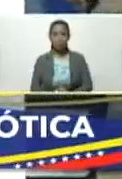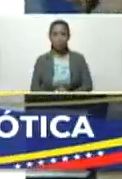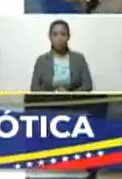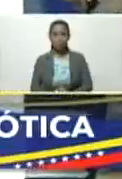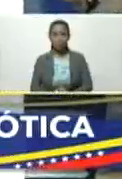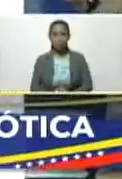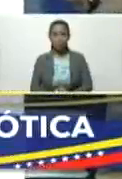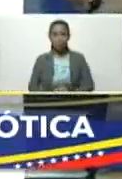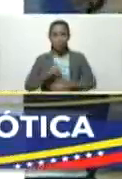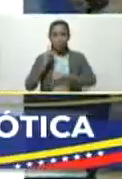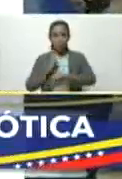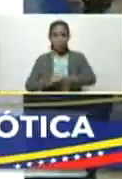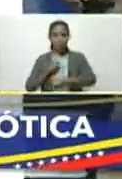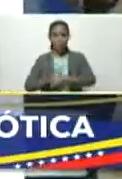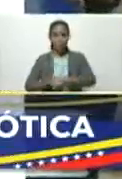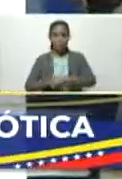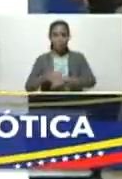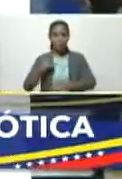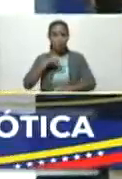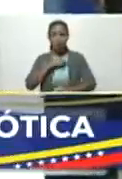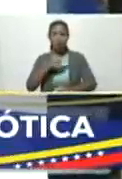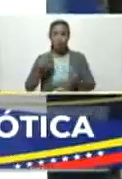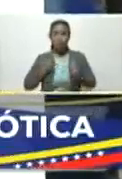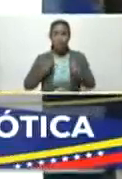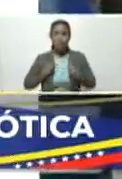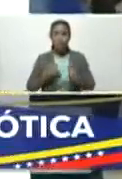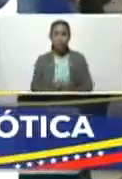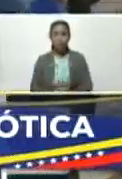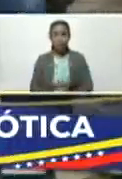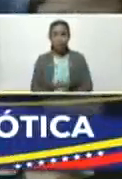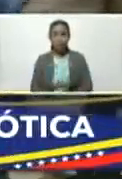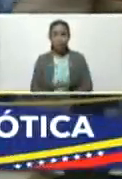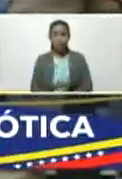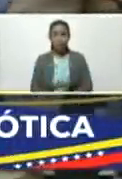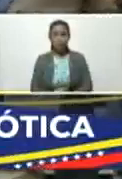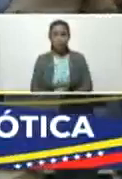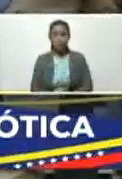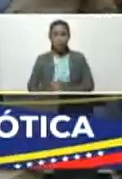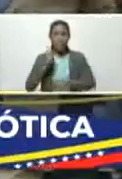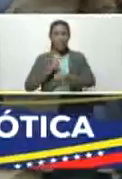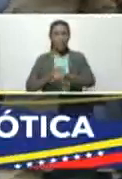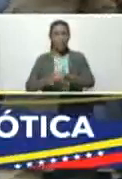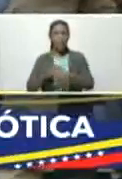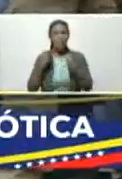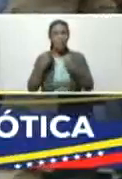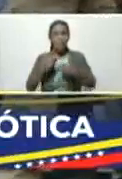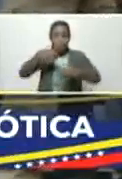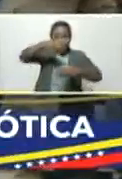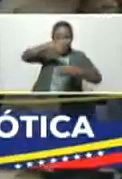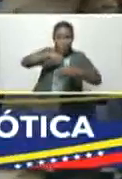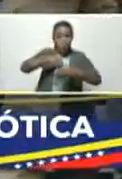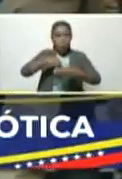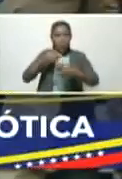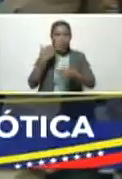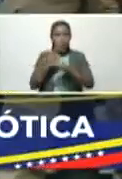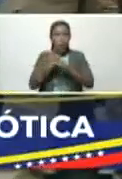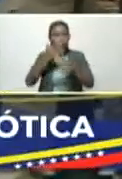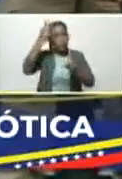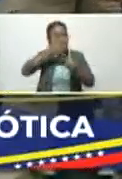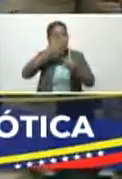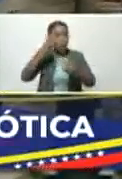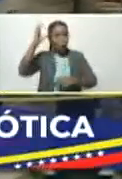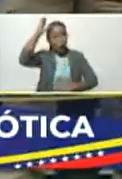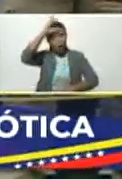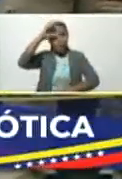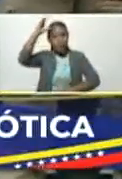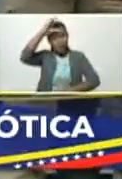que los tiempos que estamos viviendo son tiempos para sembrar conciencia,